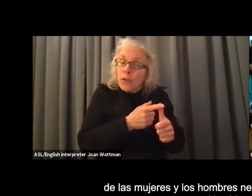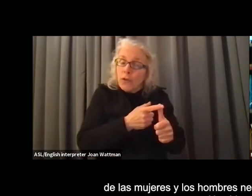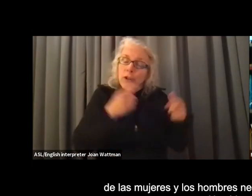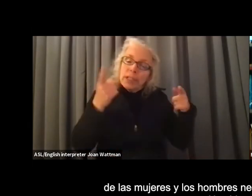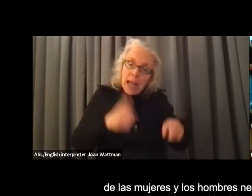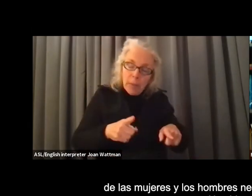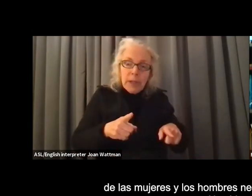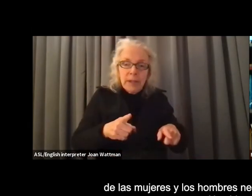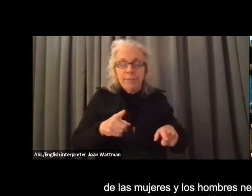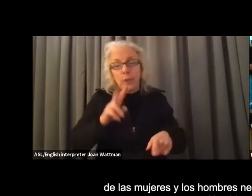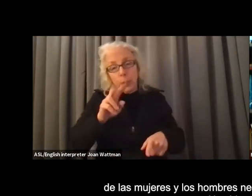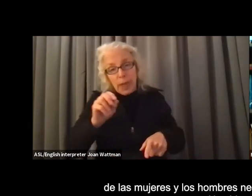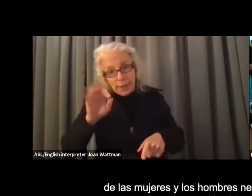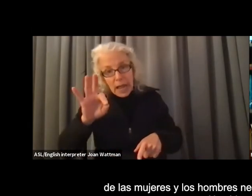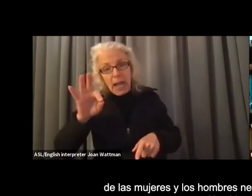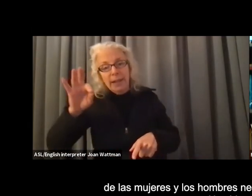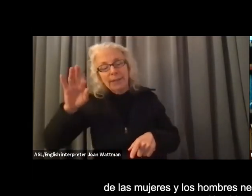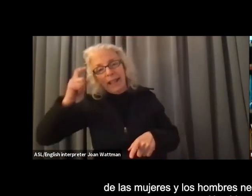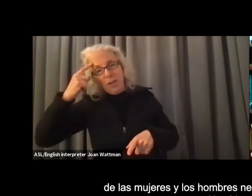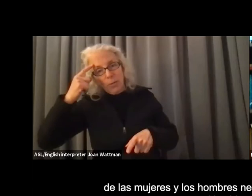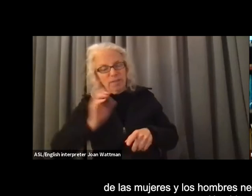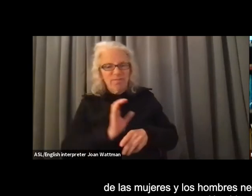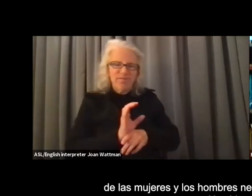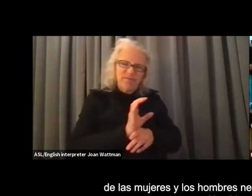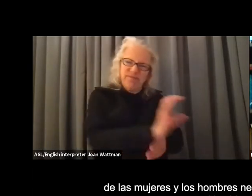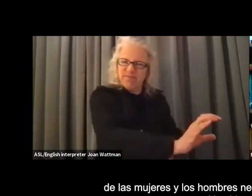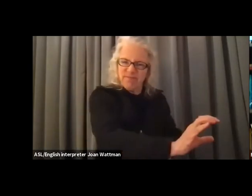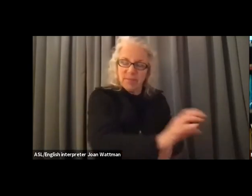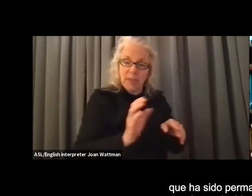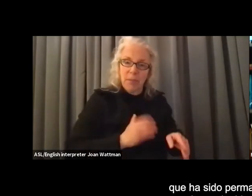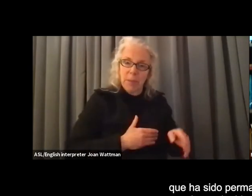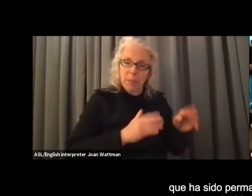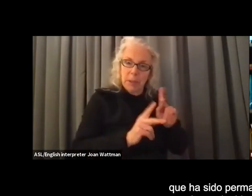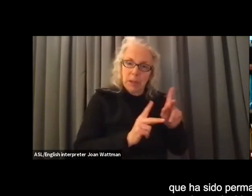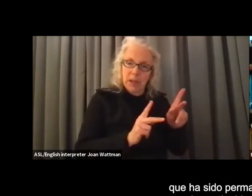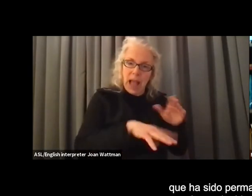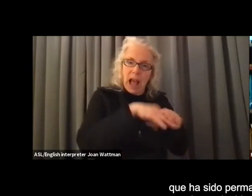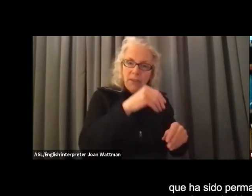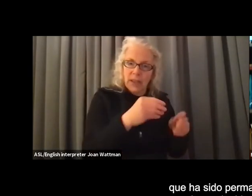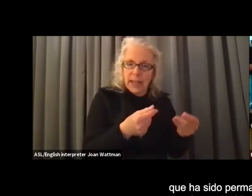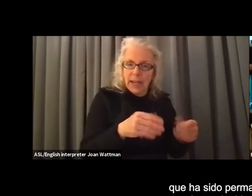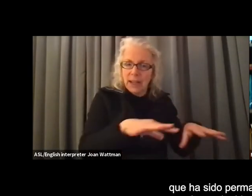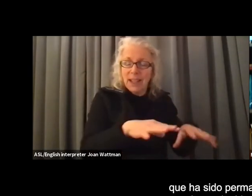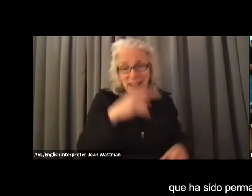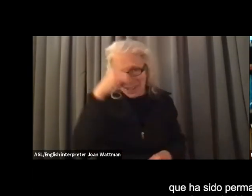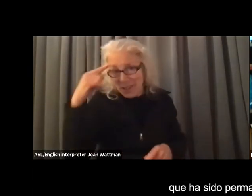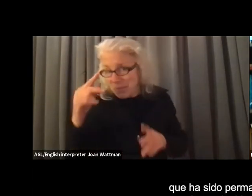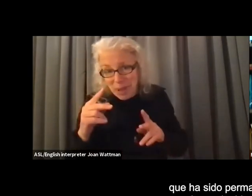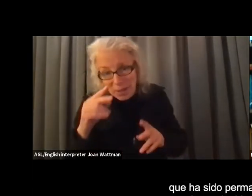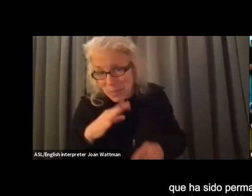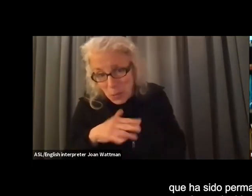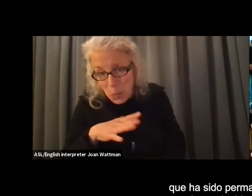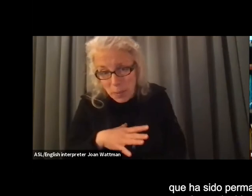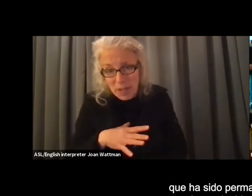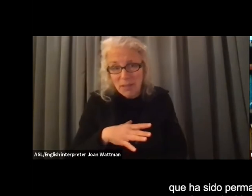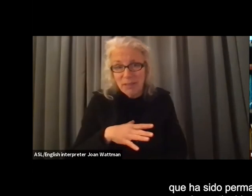las mujeres y hombres negros no empezó con nosotros, ha sido una lucha que ha sido permanente y nosotros somos la continuidad de